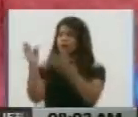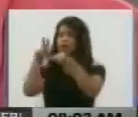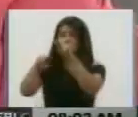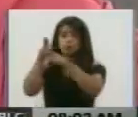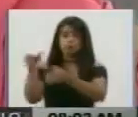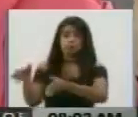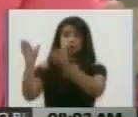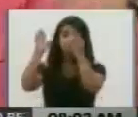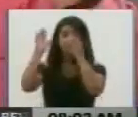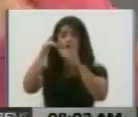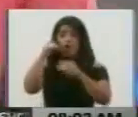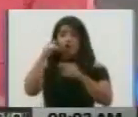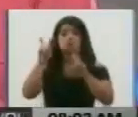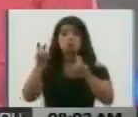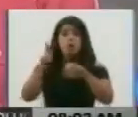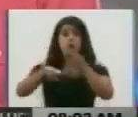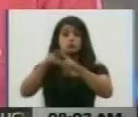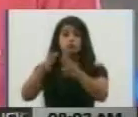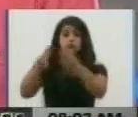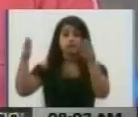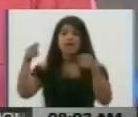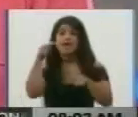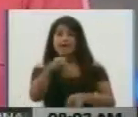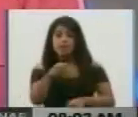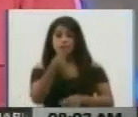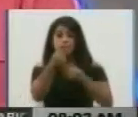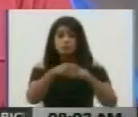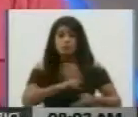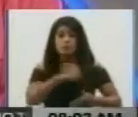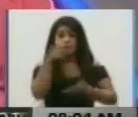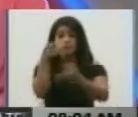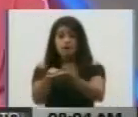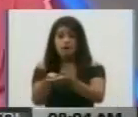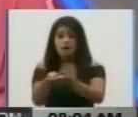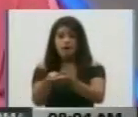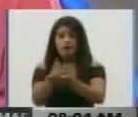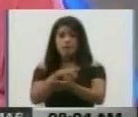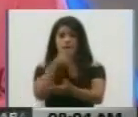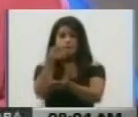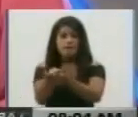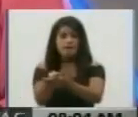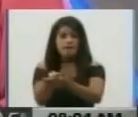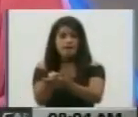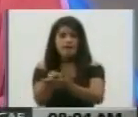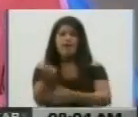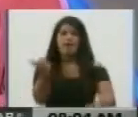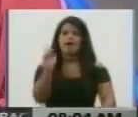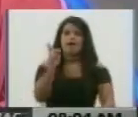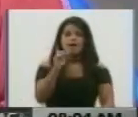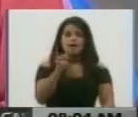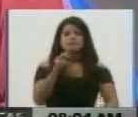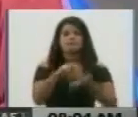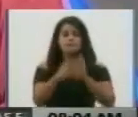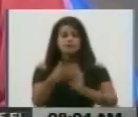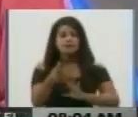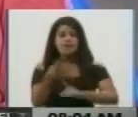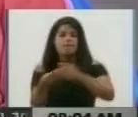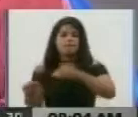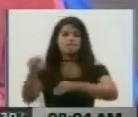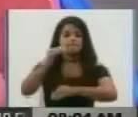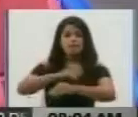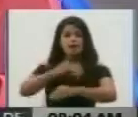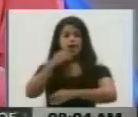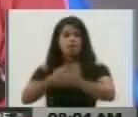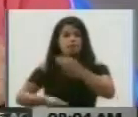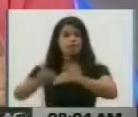comercial que se está ampliando. Ellos no ponen sus reales en nada que no vayan a significar un retorno, ¿no? De